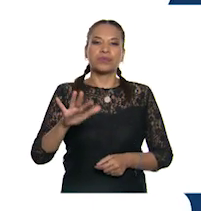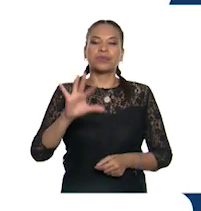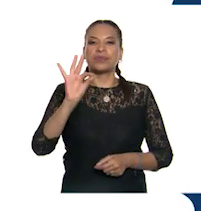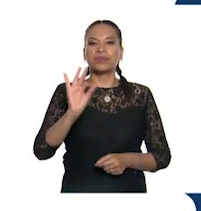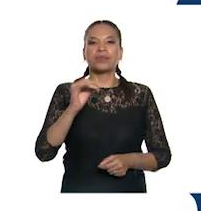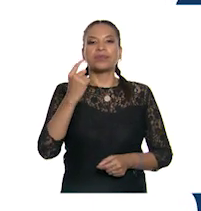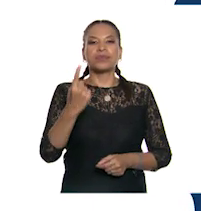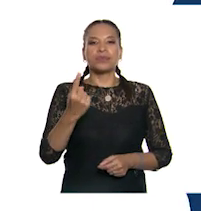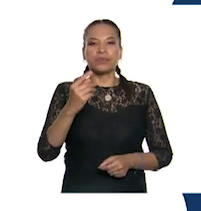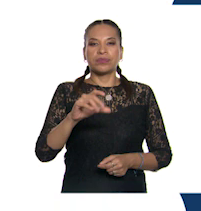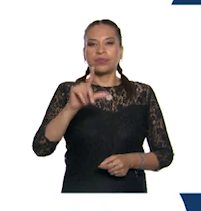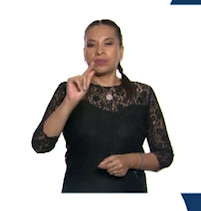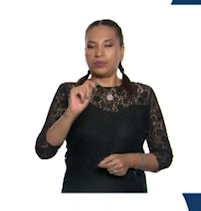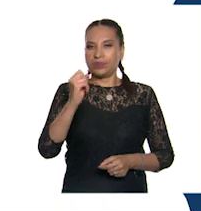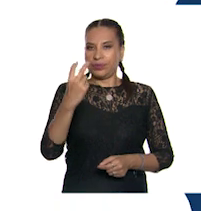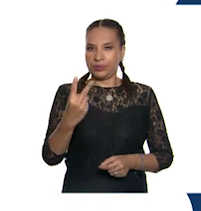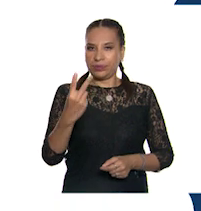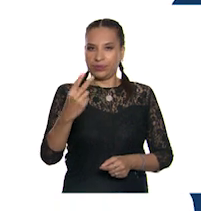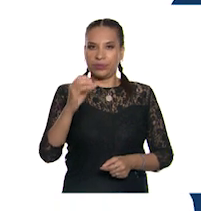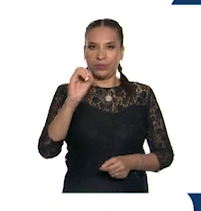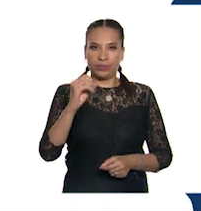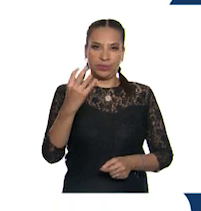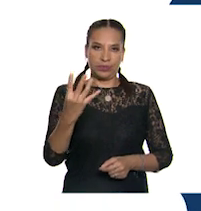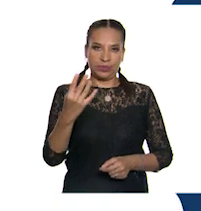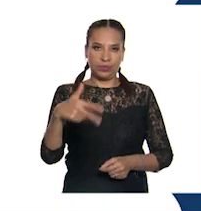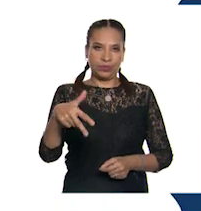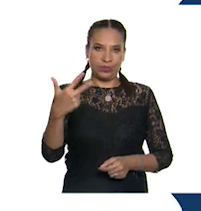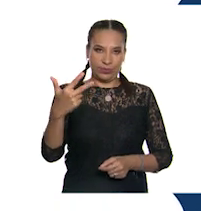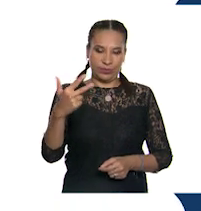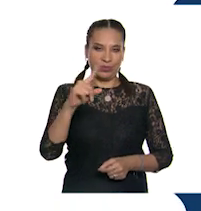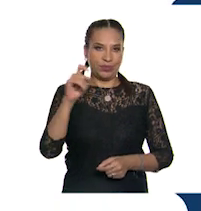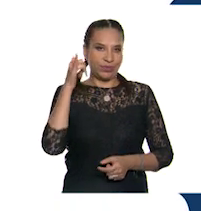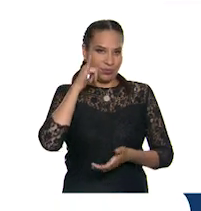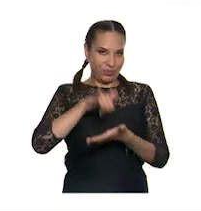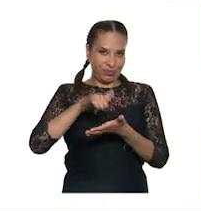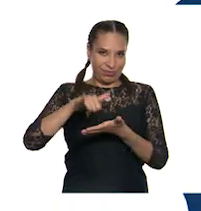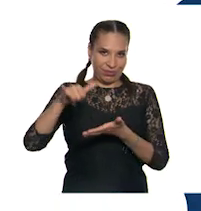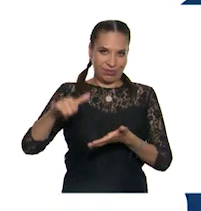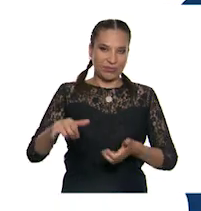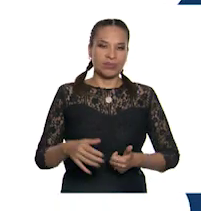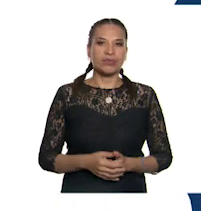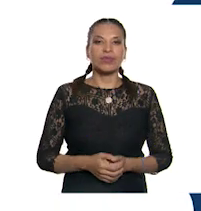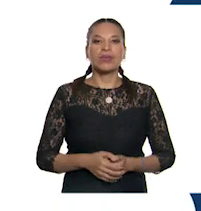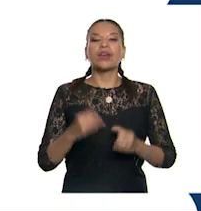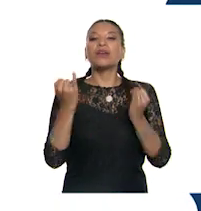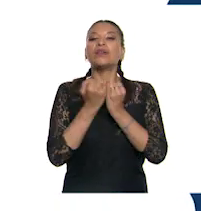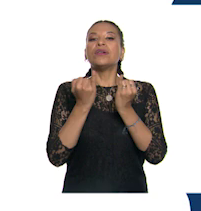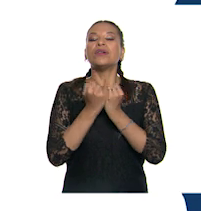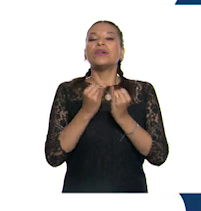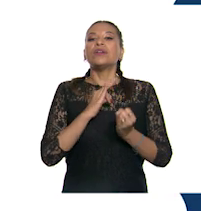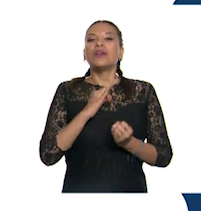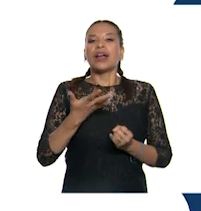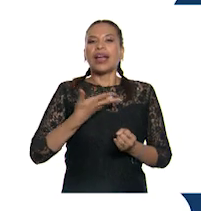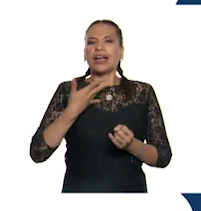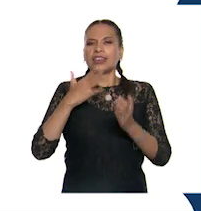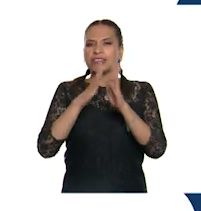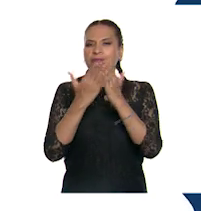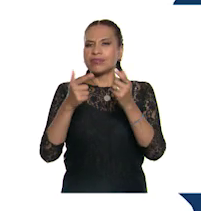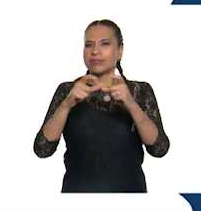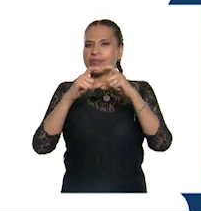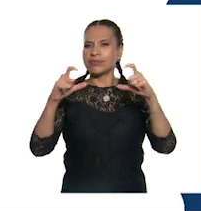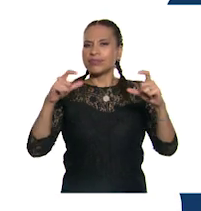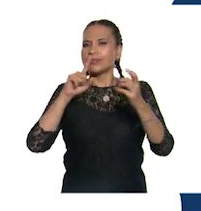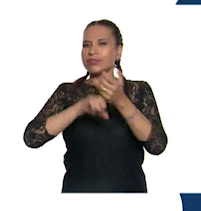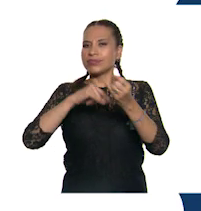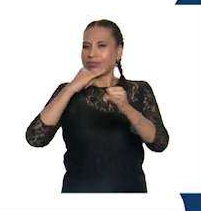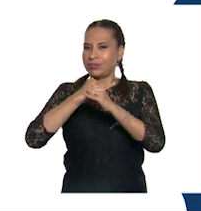55 41 72 04 13 con 100 líneas. También puedes encontrar los libros de texto en